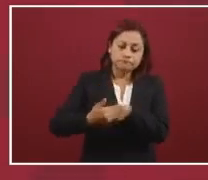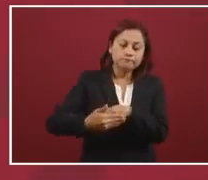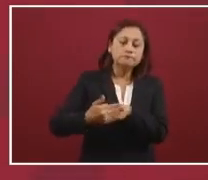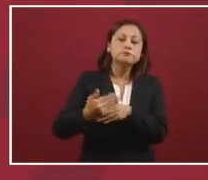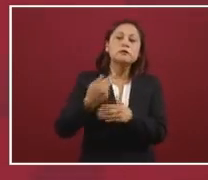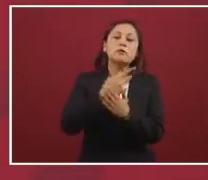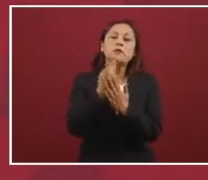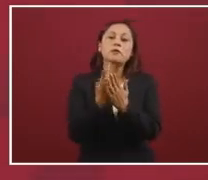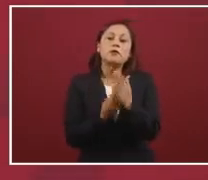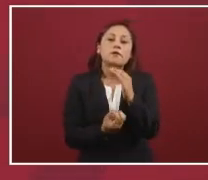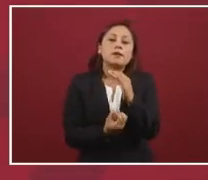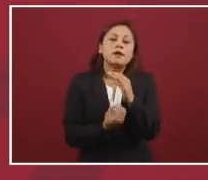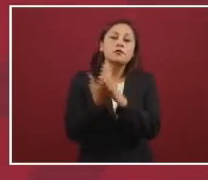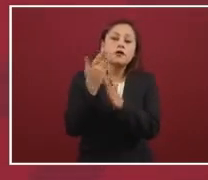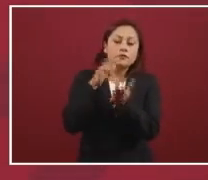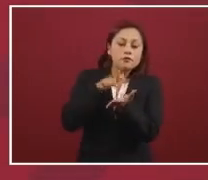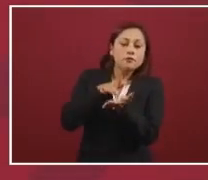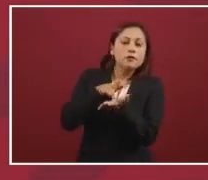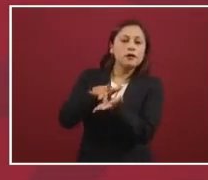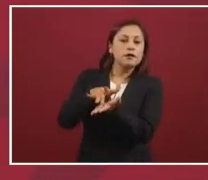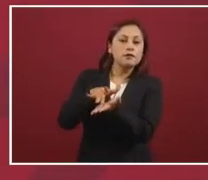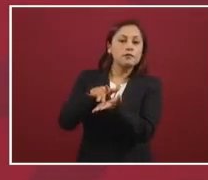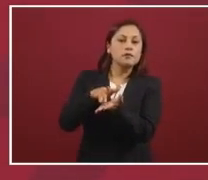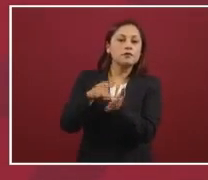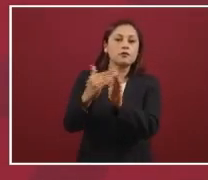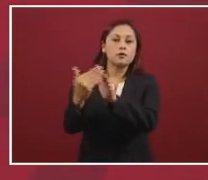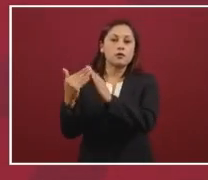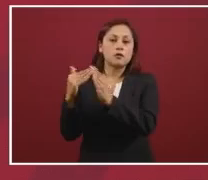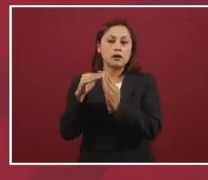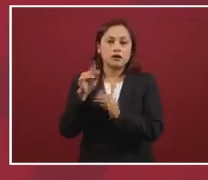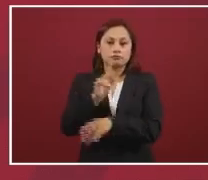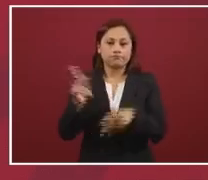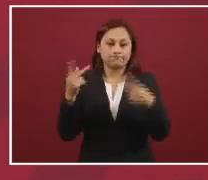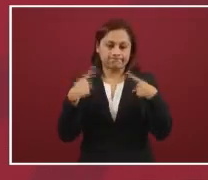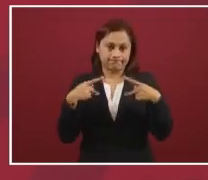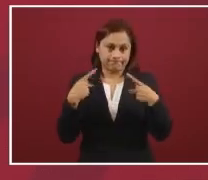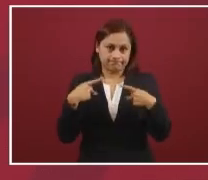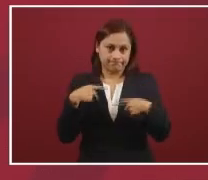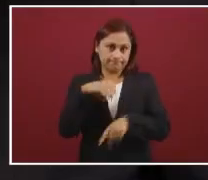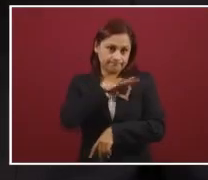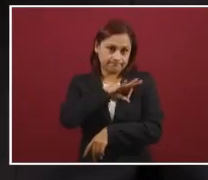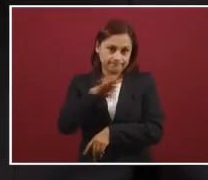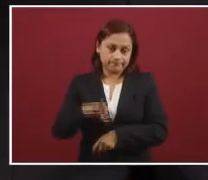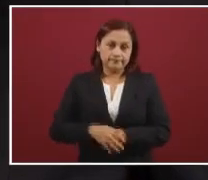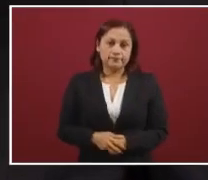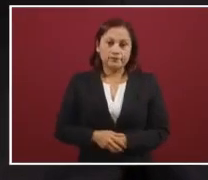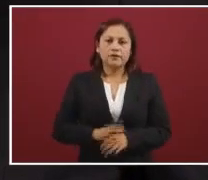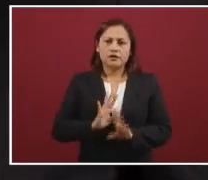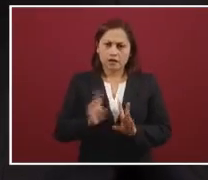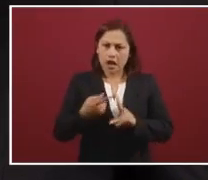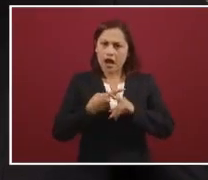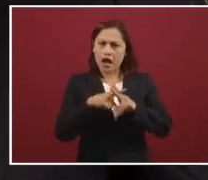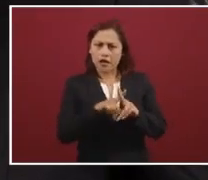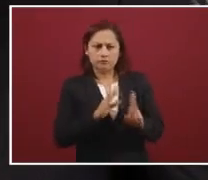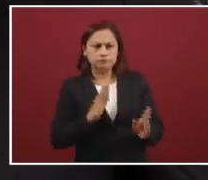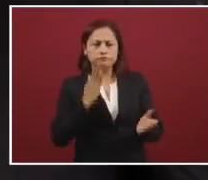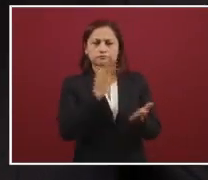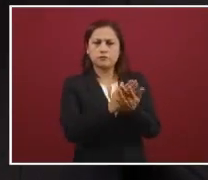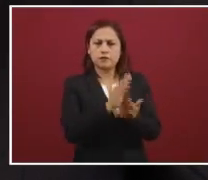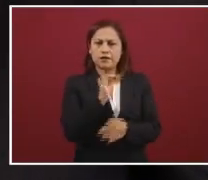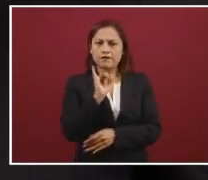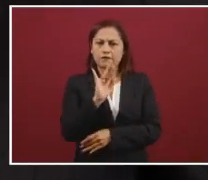apoyo, de fomento a la vivienda popular. Empezamos ya con el Infonavit, con tres